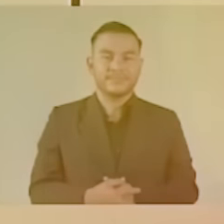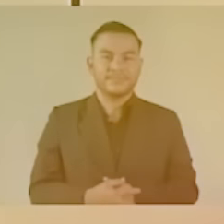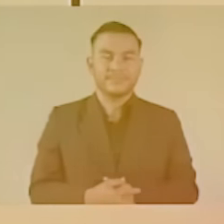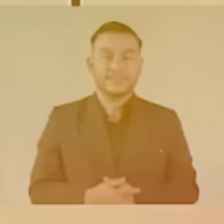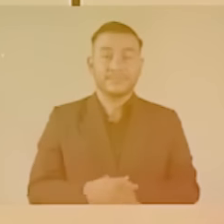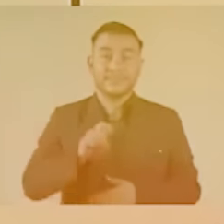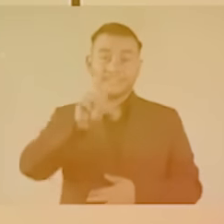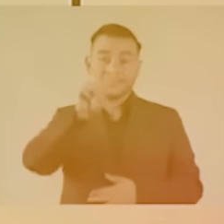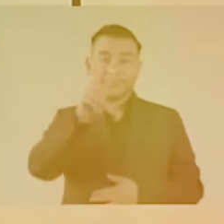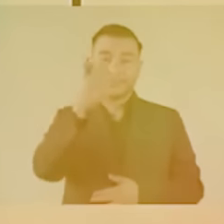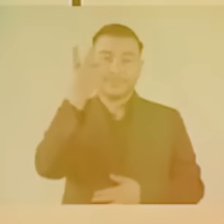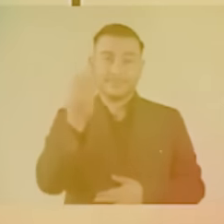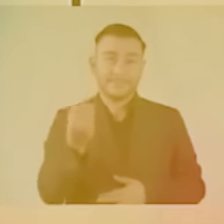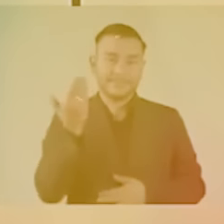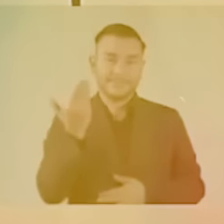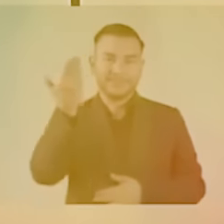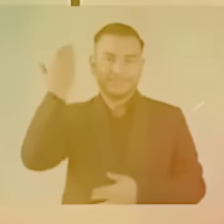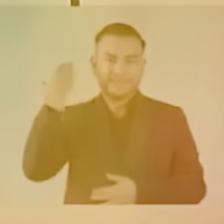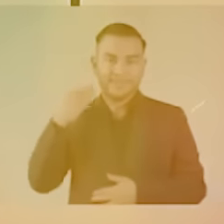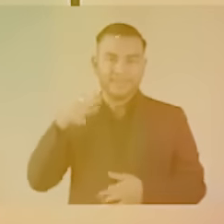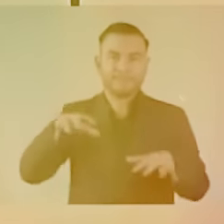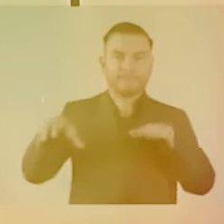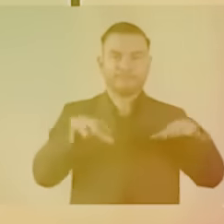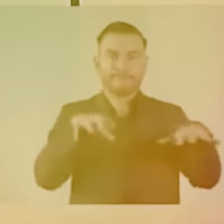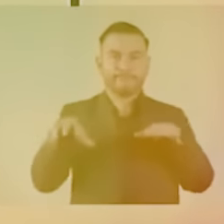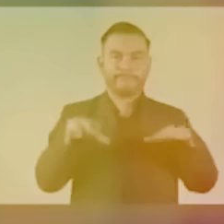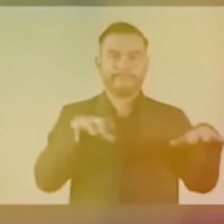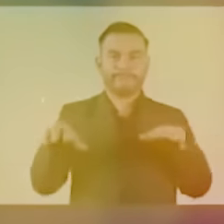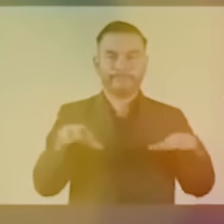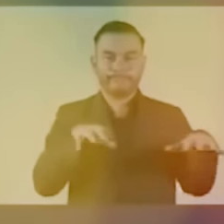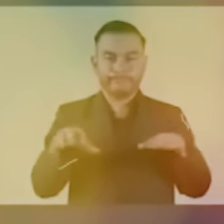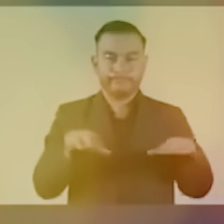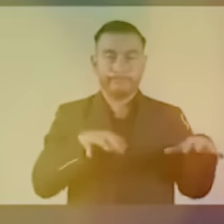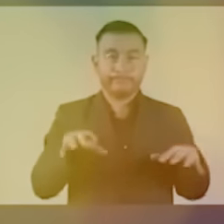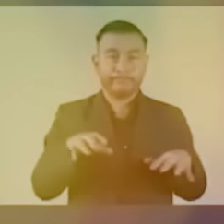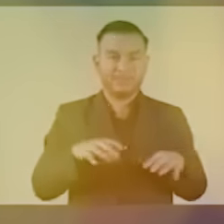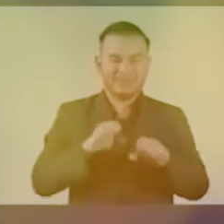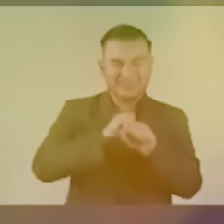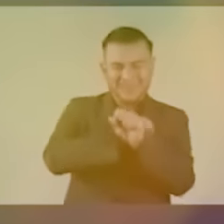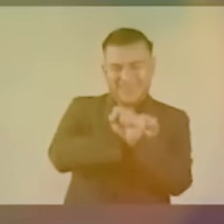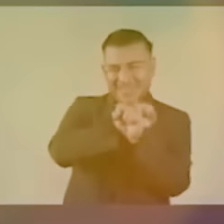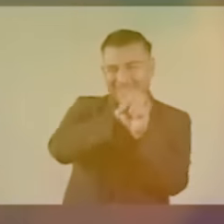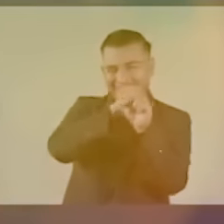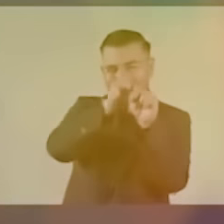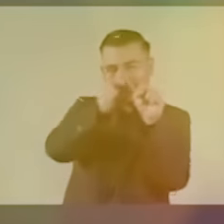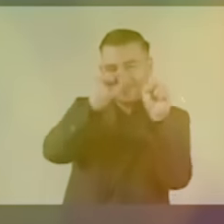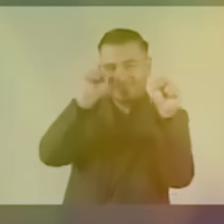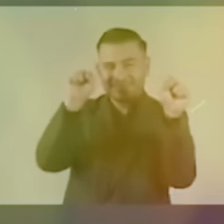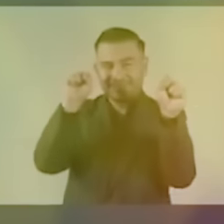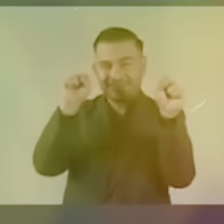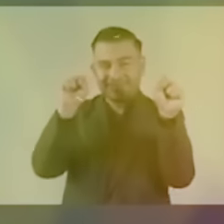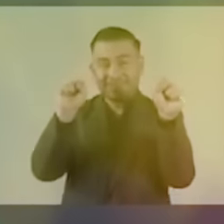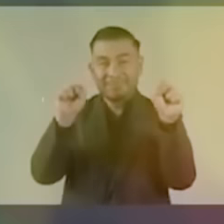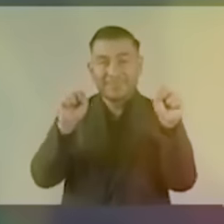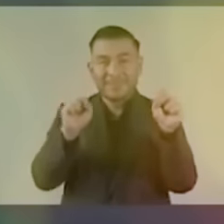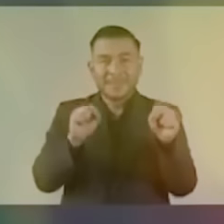Hace dos días, la tierra tembló en la madrugada y no